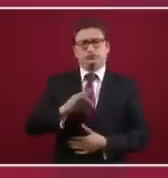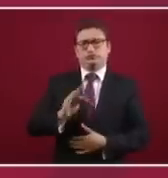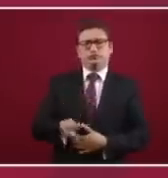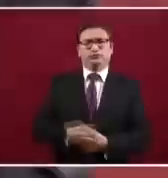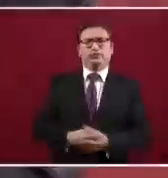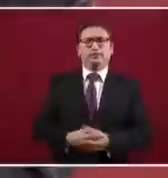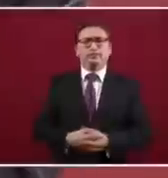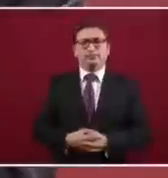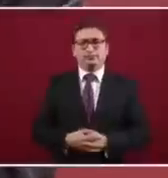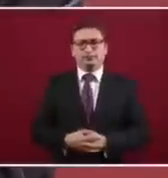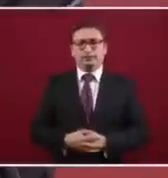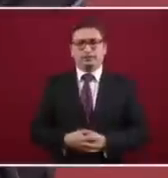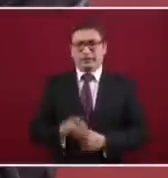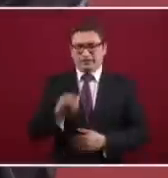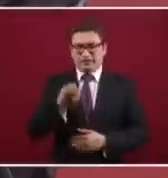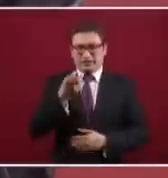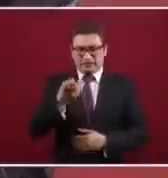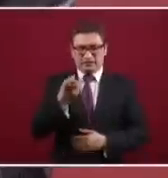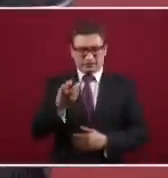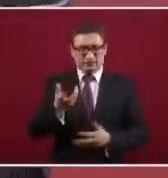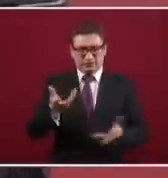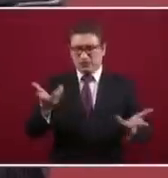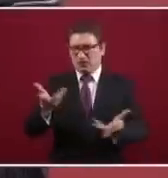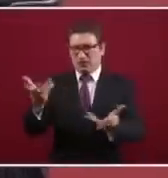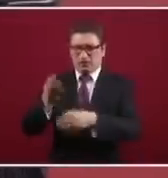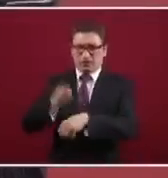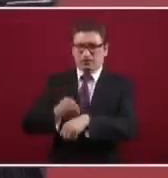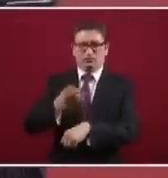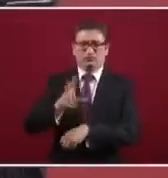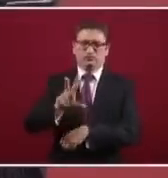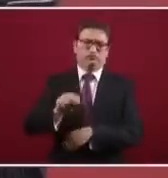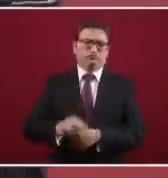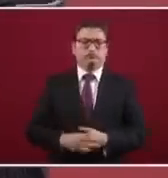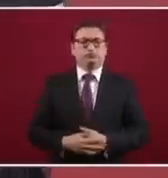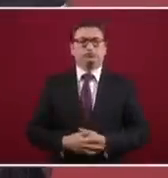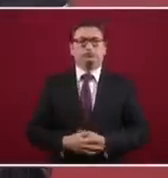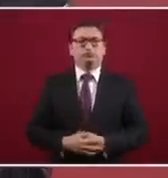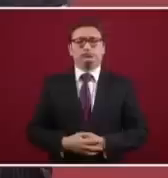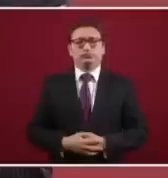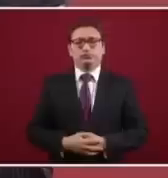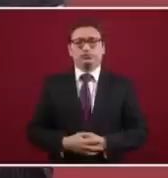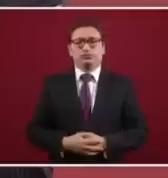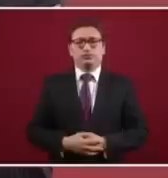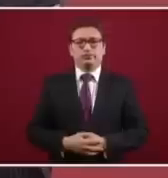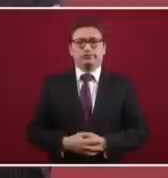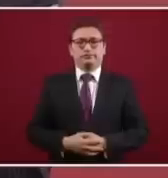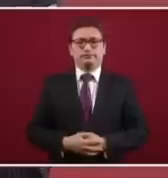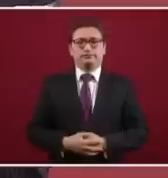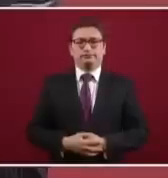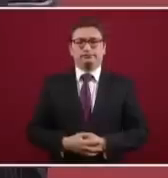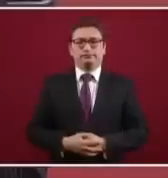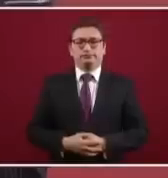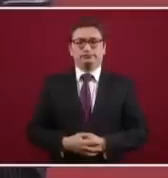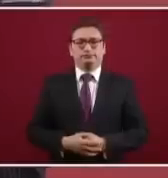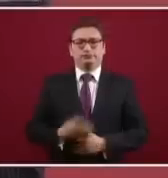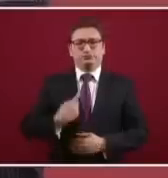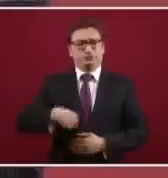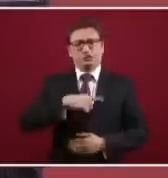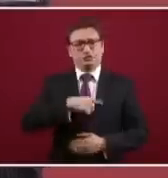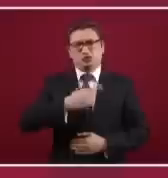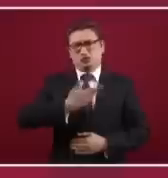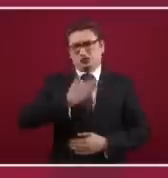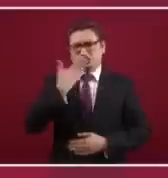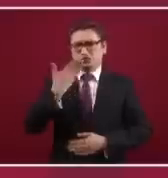favor de esas sanciones. Es parte de la tradición de